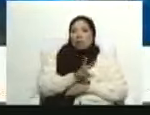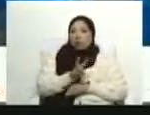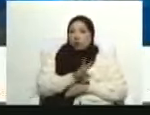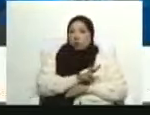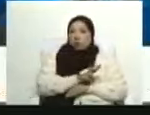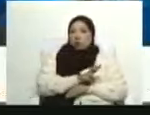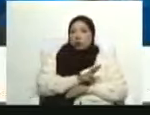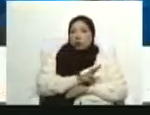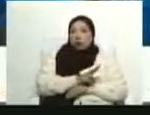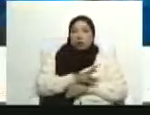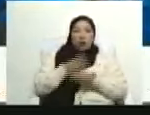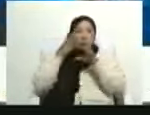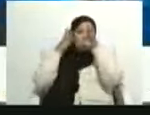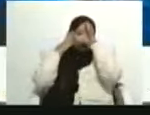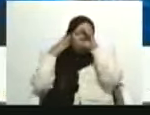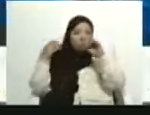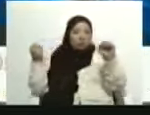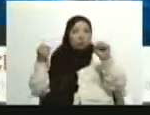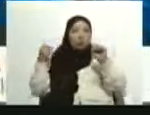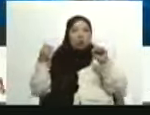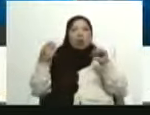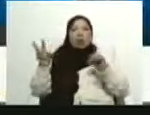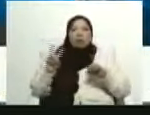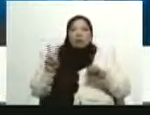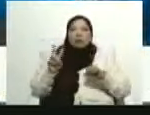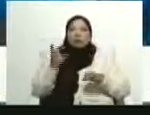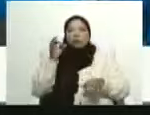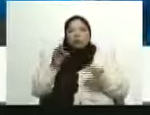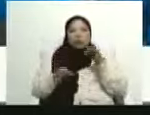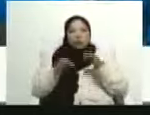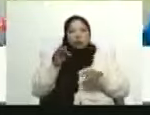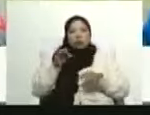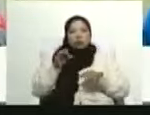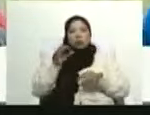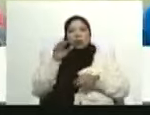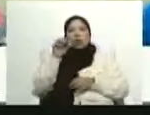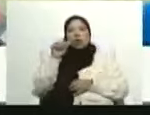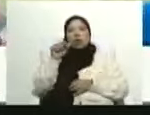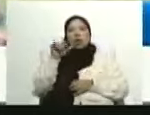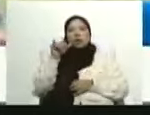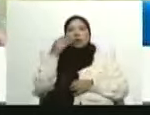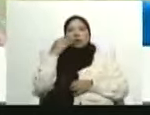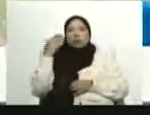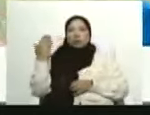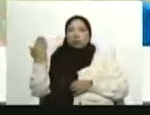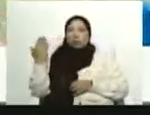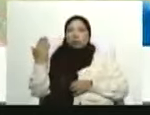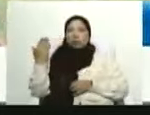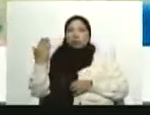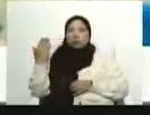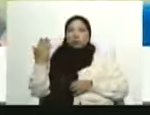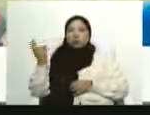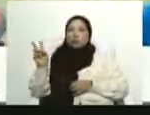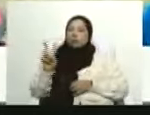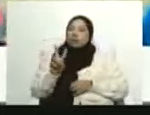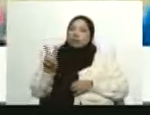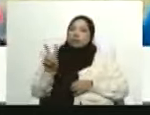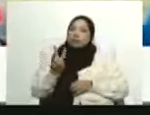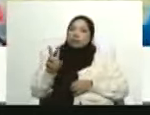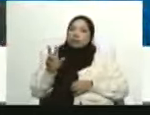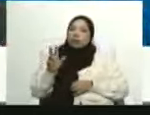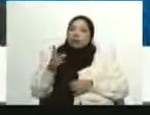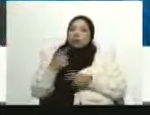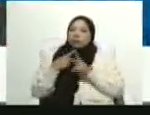nuestro embajador acá ante la Corte, Alictor Ortega, el agente de Venezuela, Larry